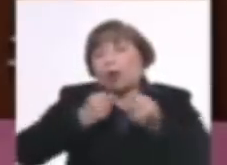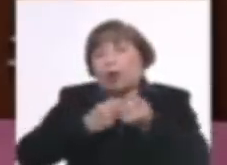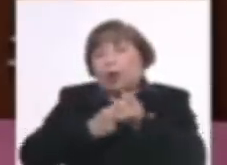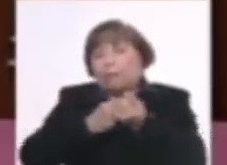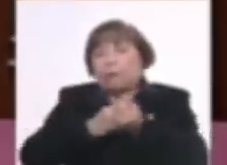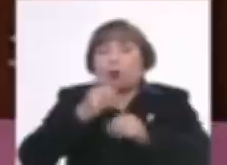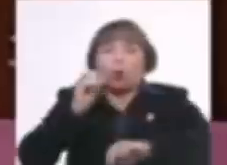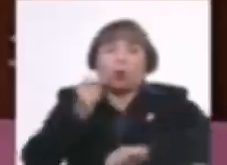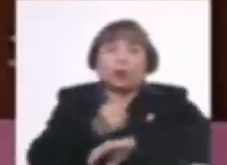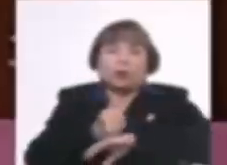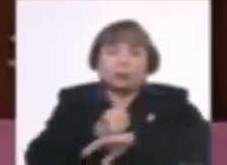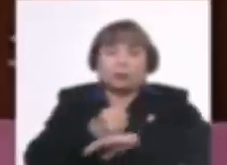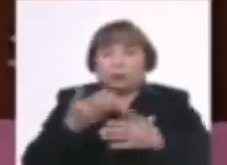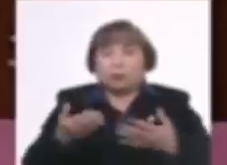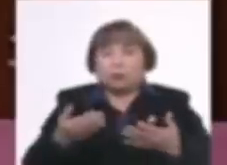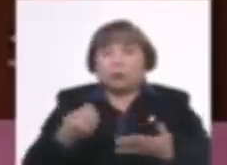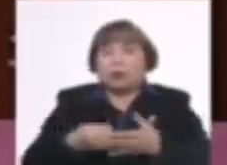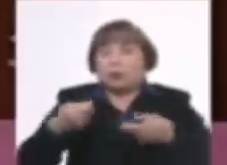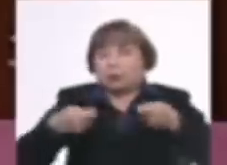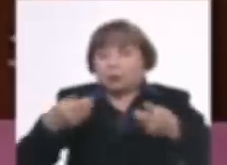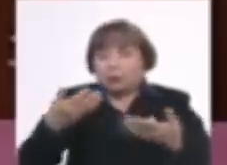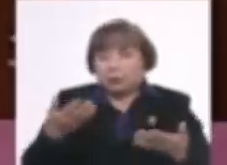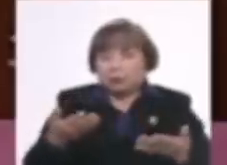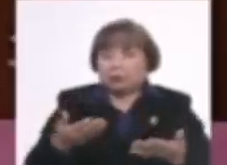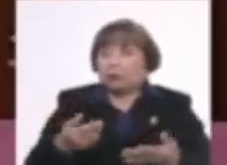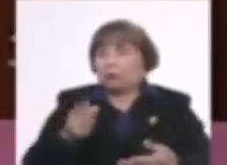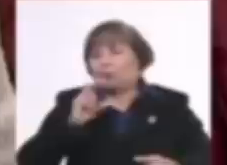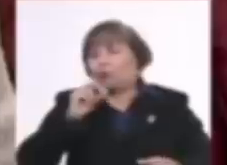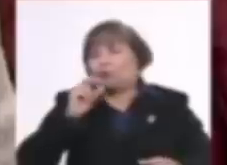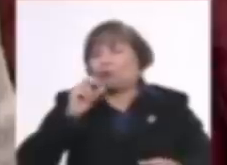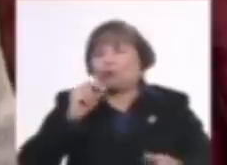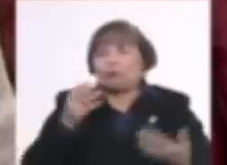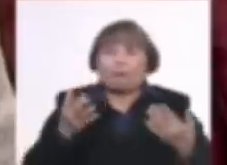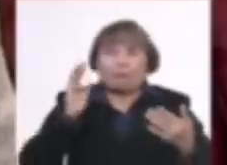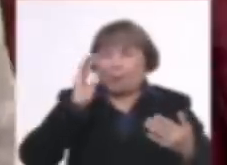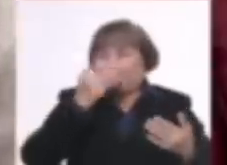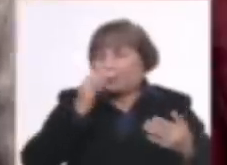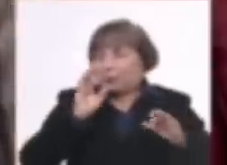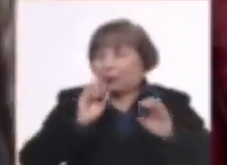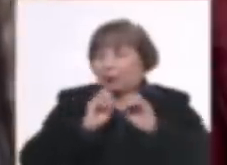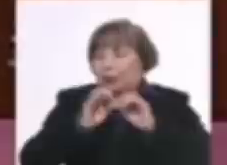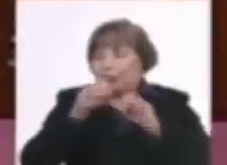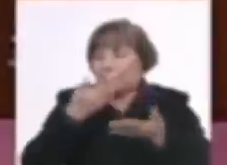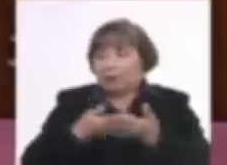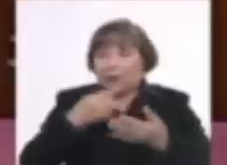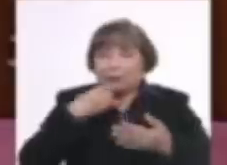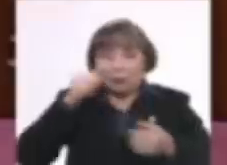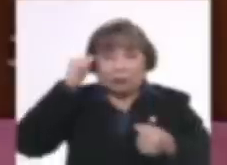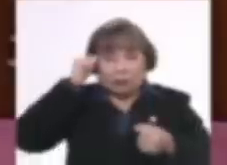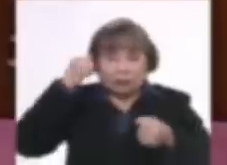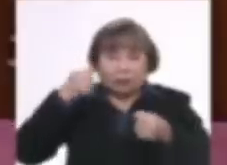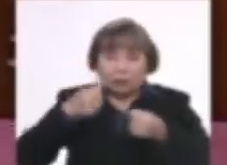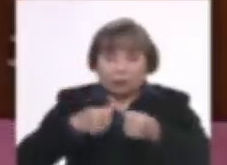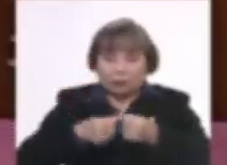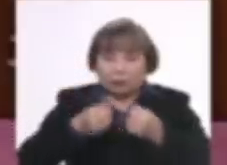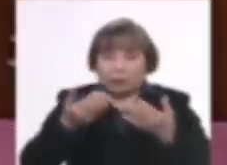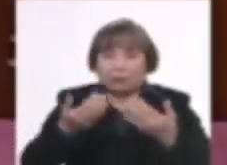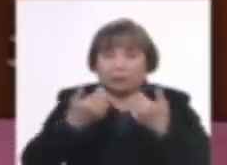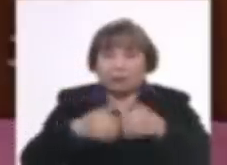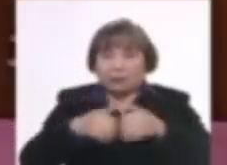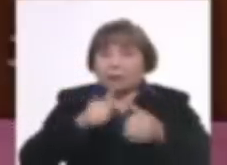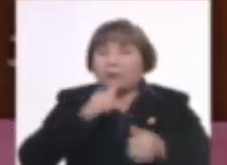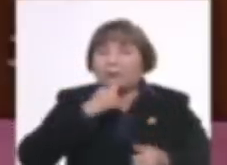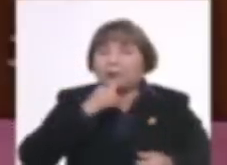o la asesoría que pueda hacer con una contraprestación. O sea, no me parece claro que usted no recuerde las